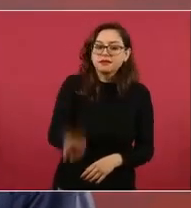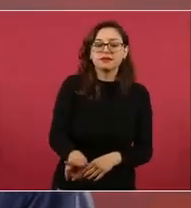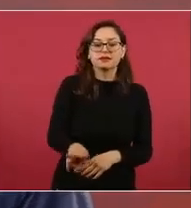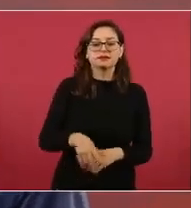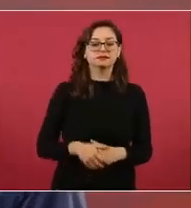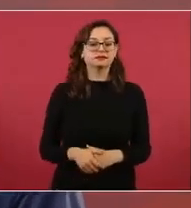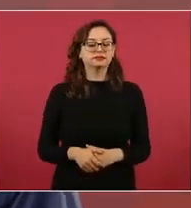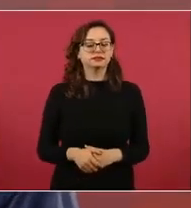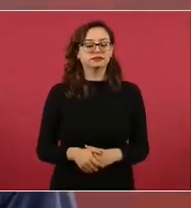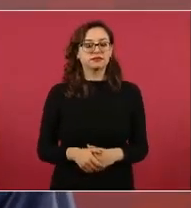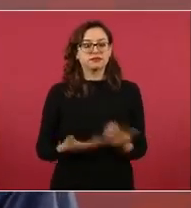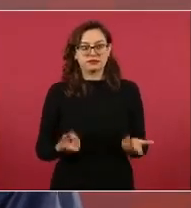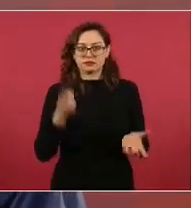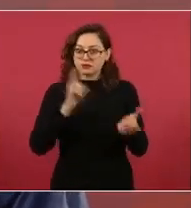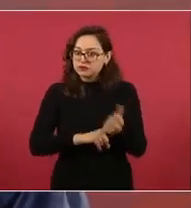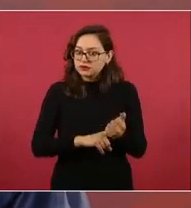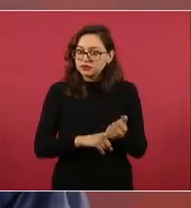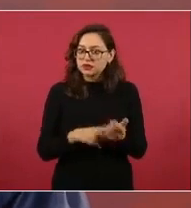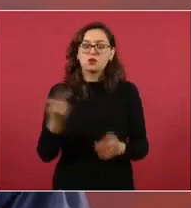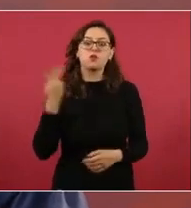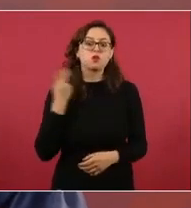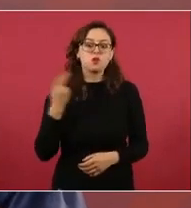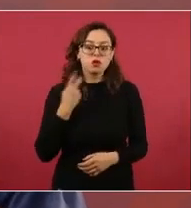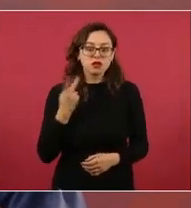Y cuidado con la politiquería.